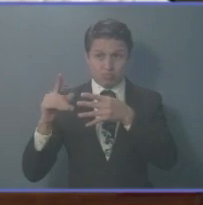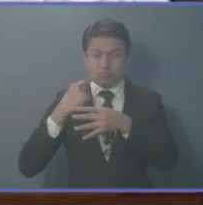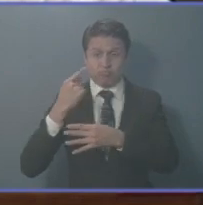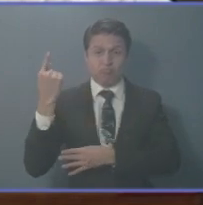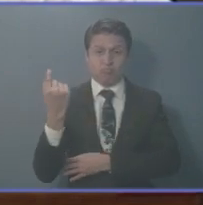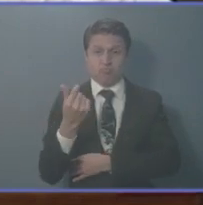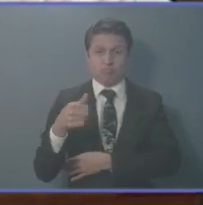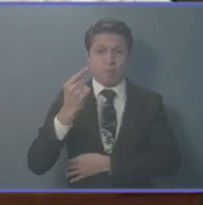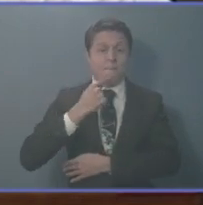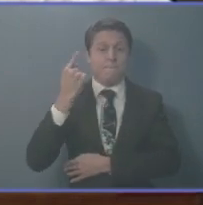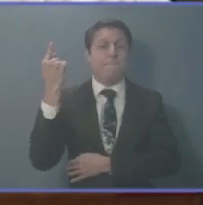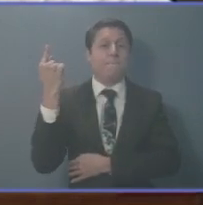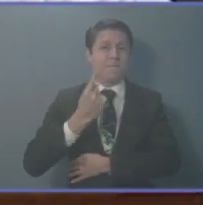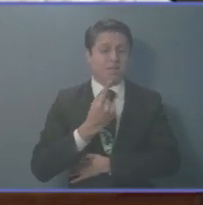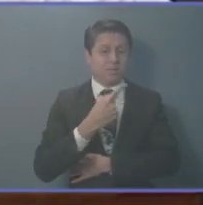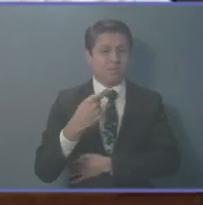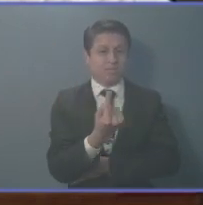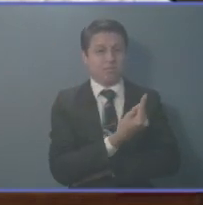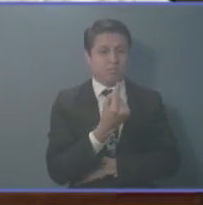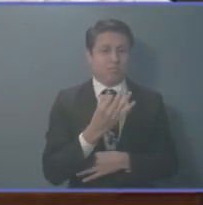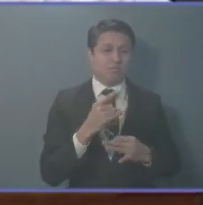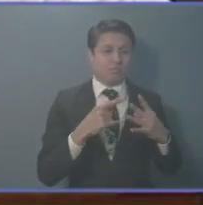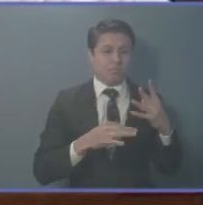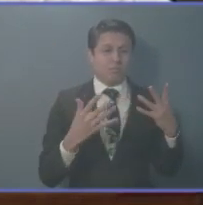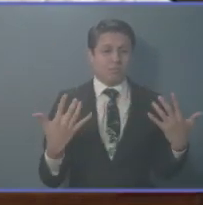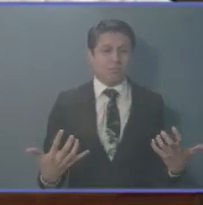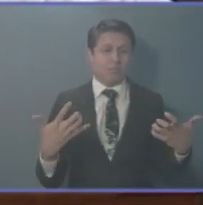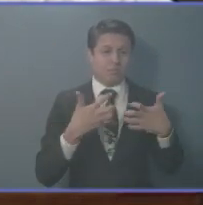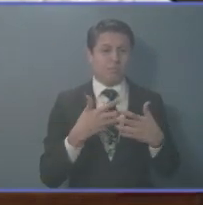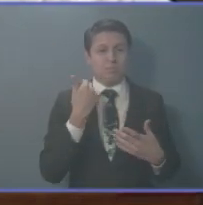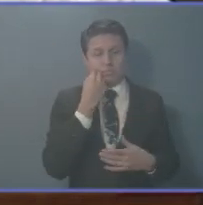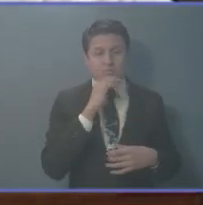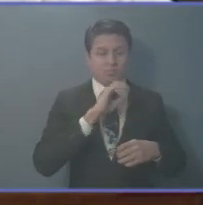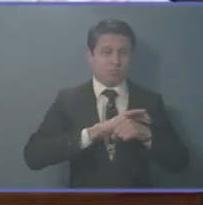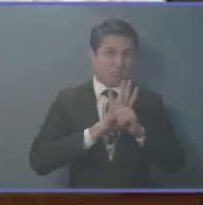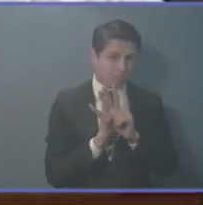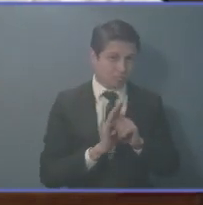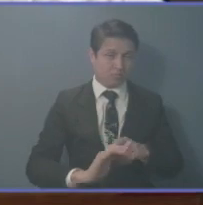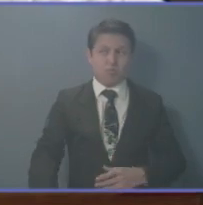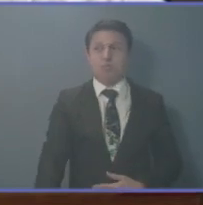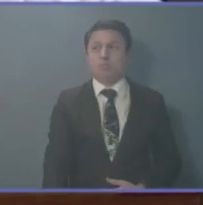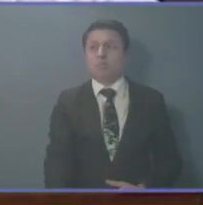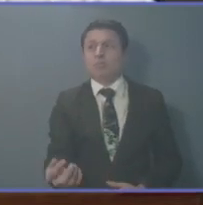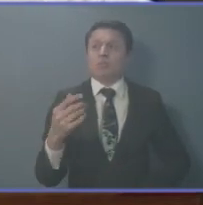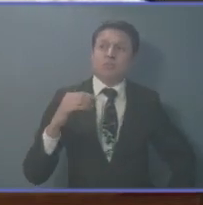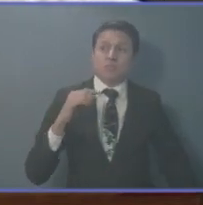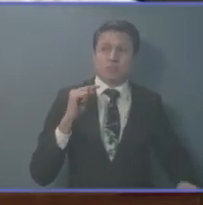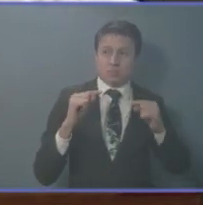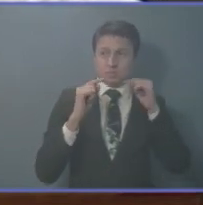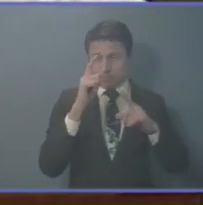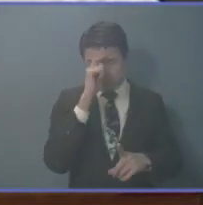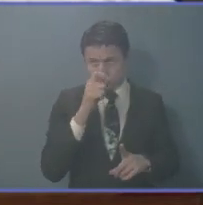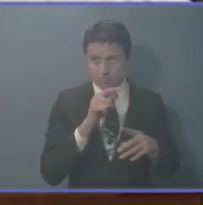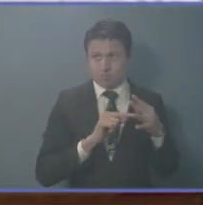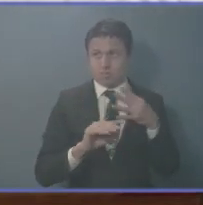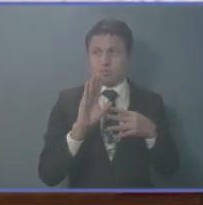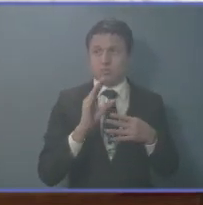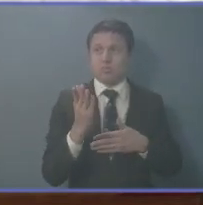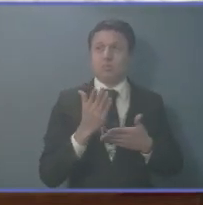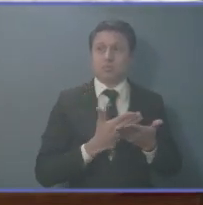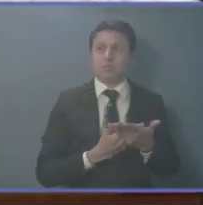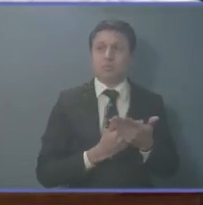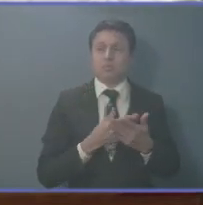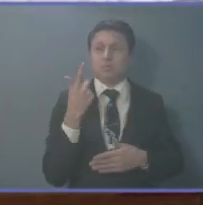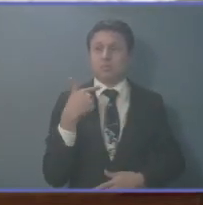y garantías fundamentales de las personas en el marco de la pandemia por COVID-19. Por tanto, en uso de facultades constitucionales y a iniciativa